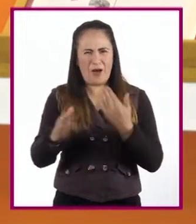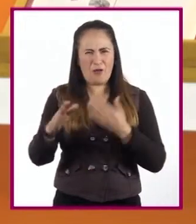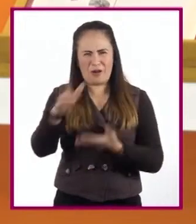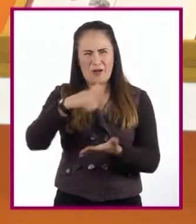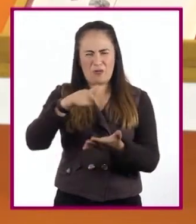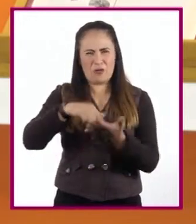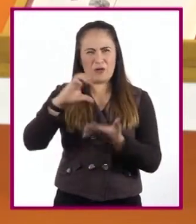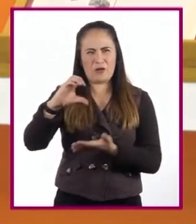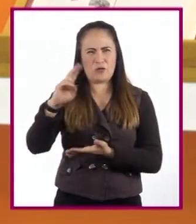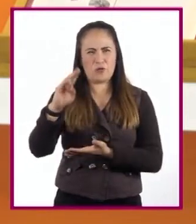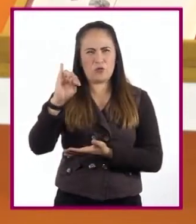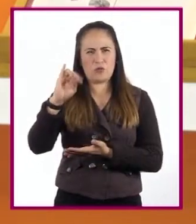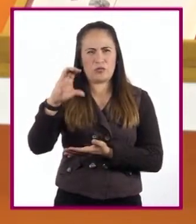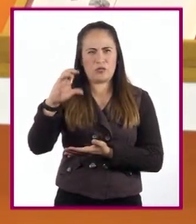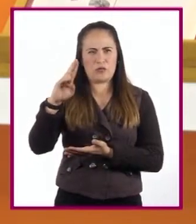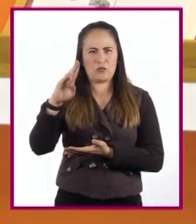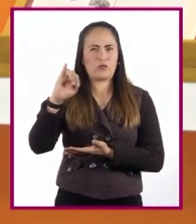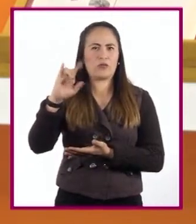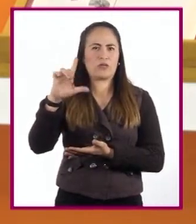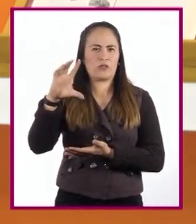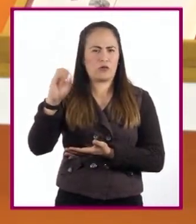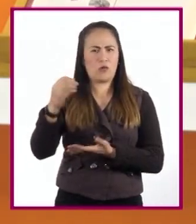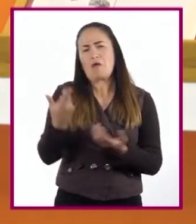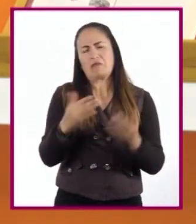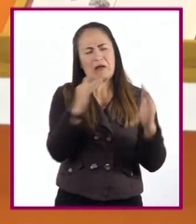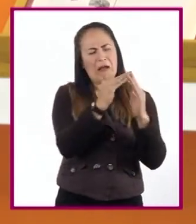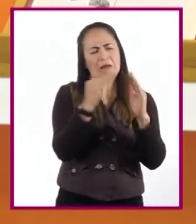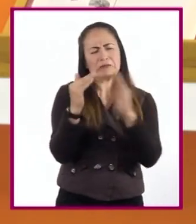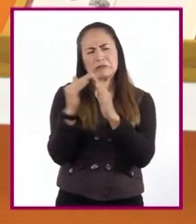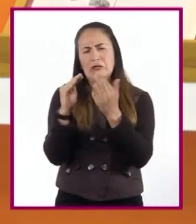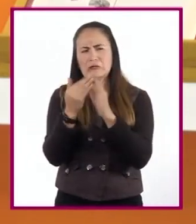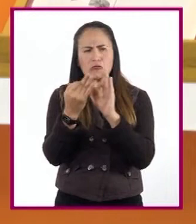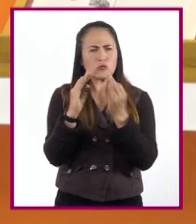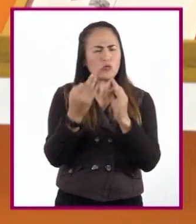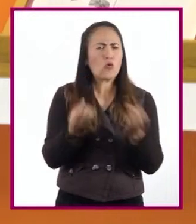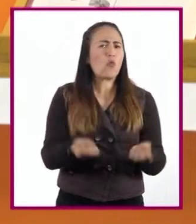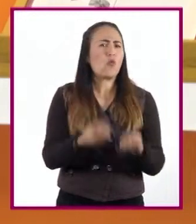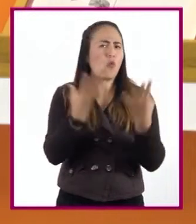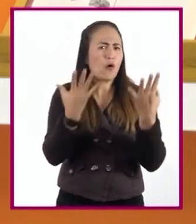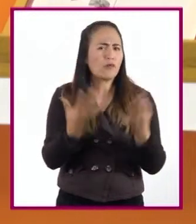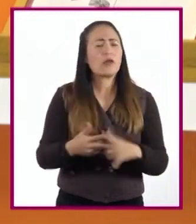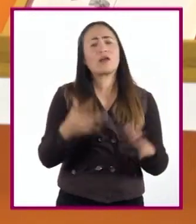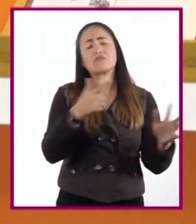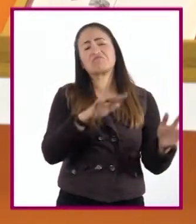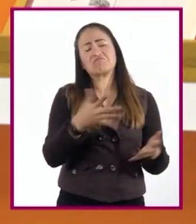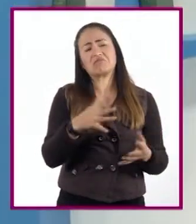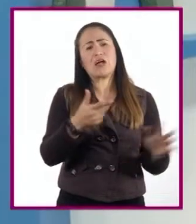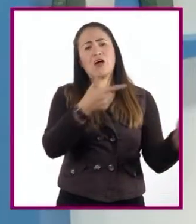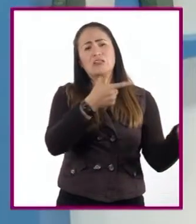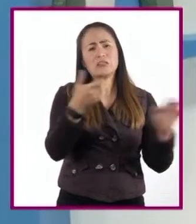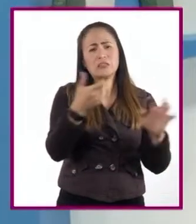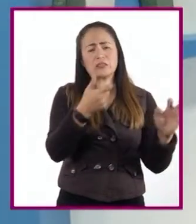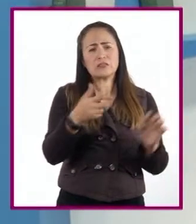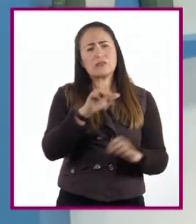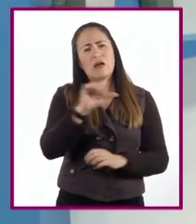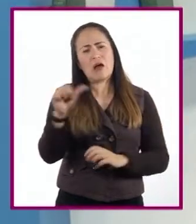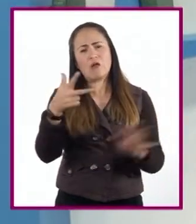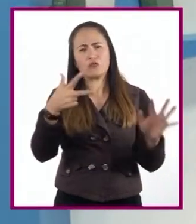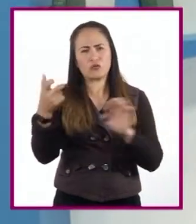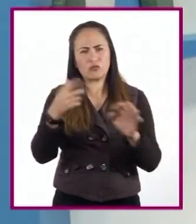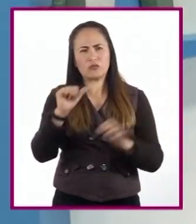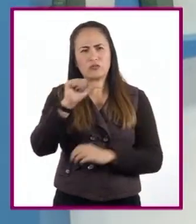construyeron inicialmente una aldea con pocas viviendas, entre 800 y 700 a.C. Segundo